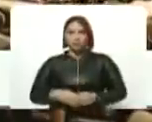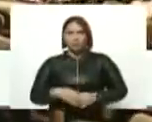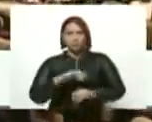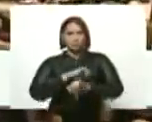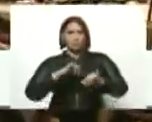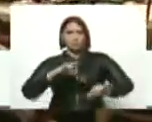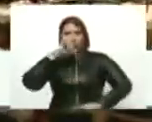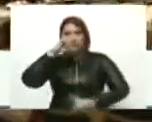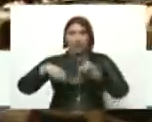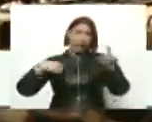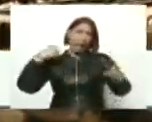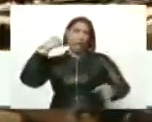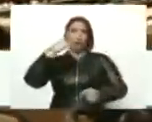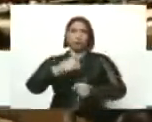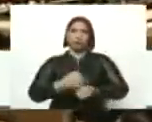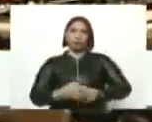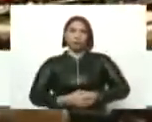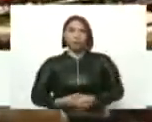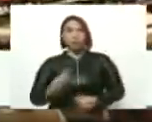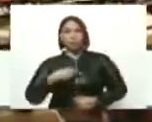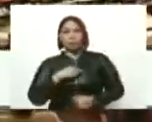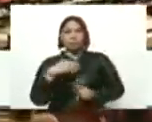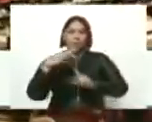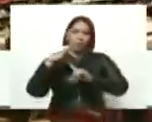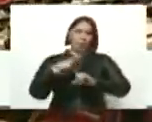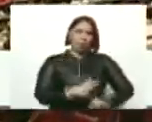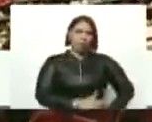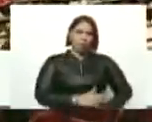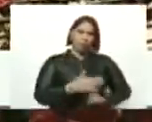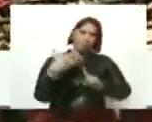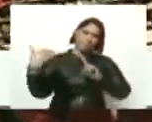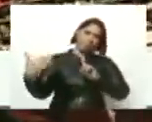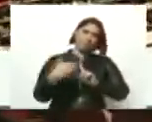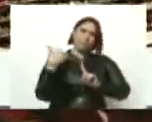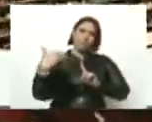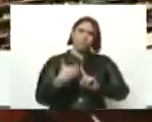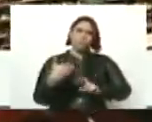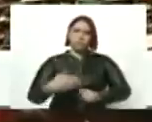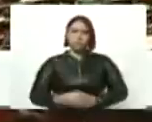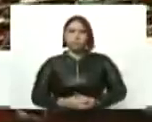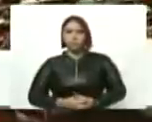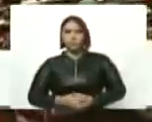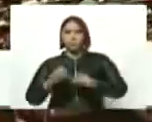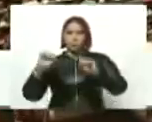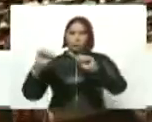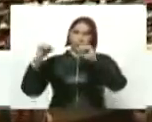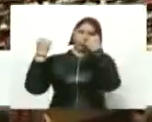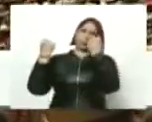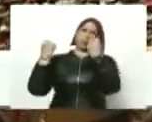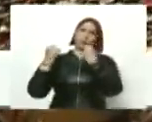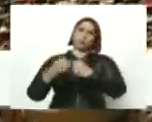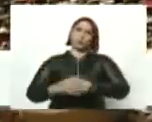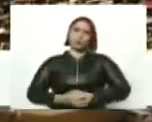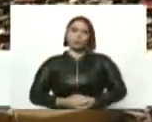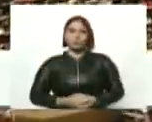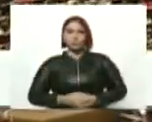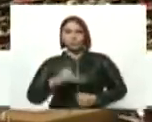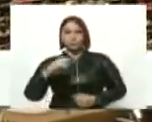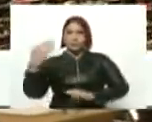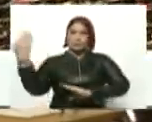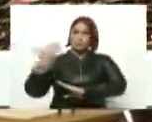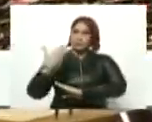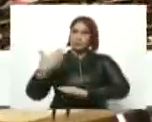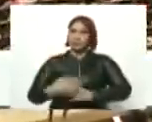años. Hemos sido sometidos a ataques, a bloqueos, a